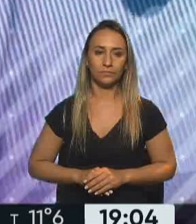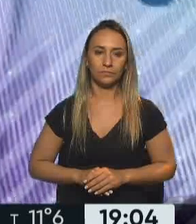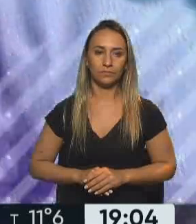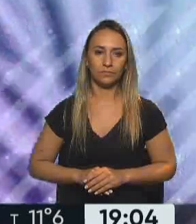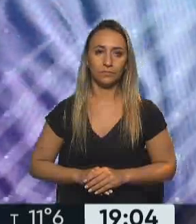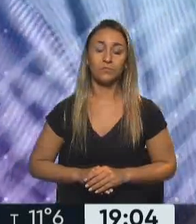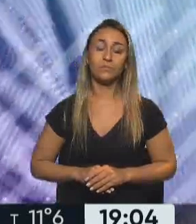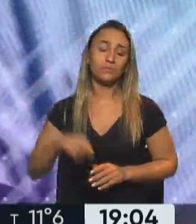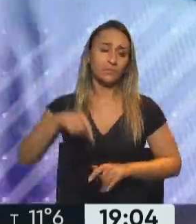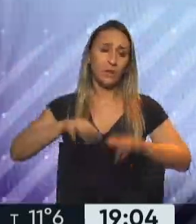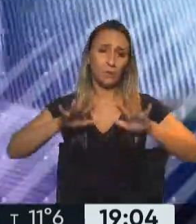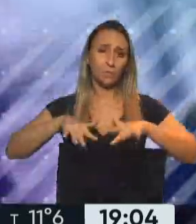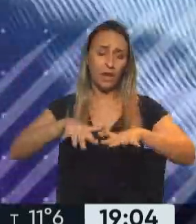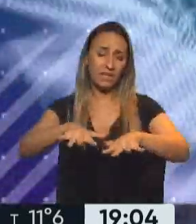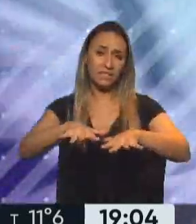Es una marcha para